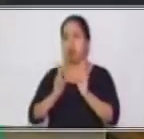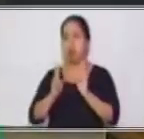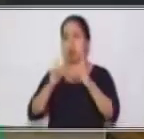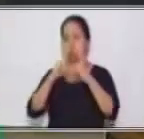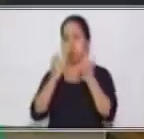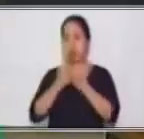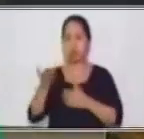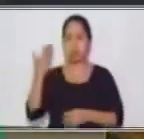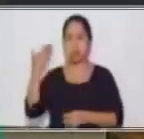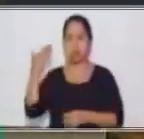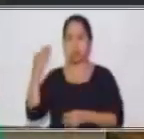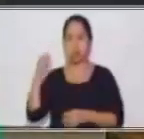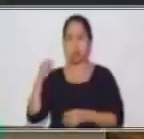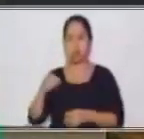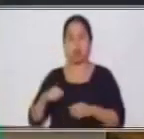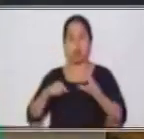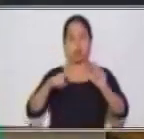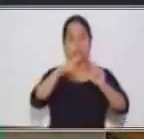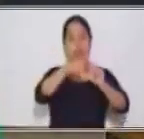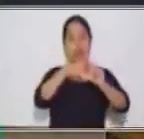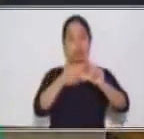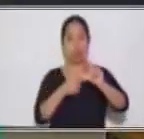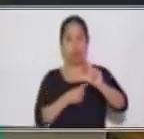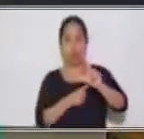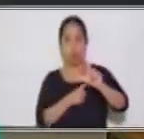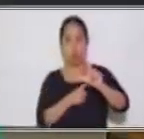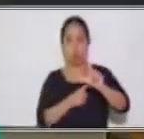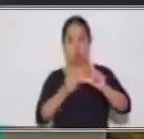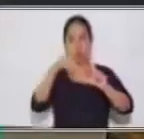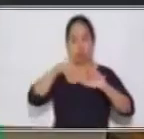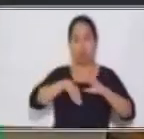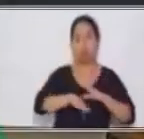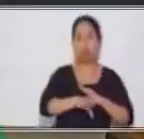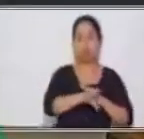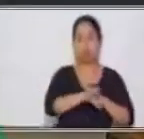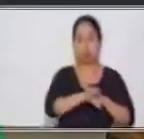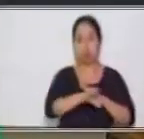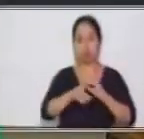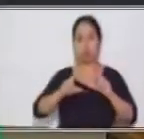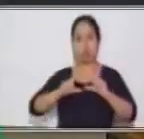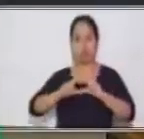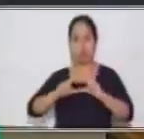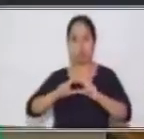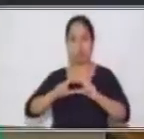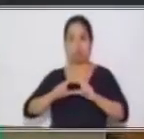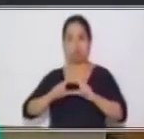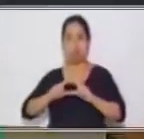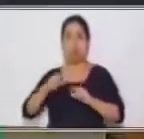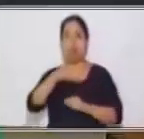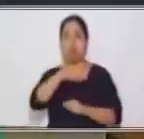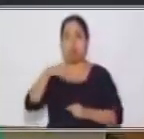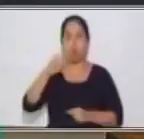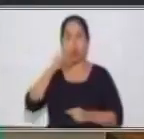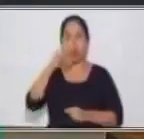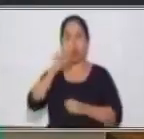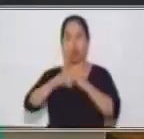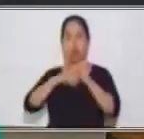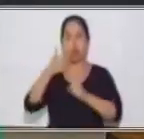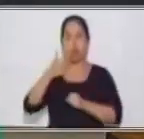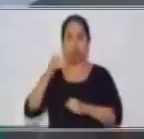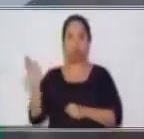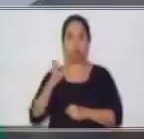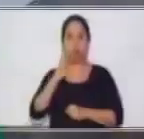de ángulos internos dentro de un triángulo. Y los hemos llamado alfa,